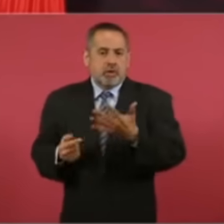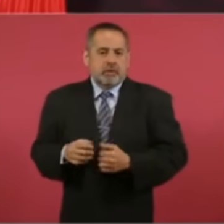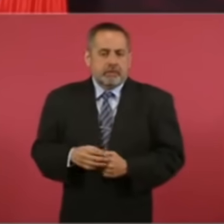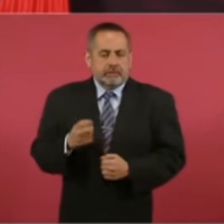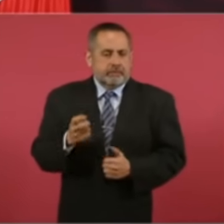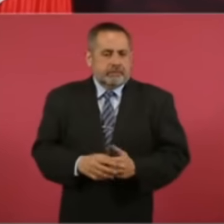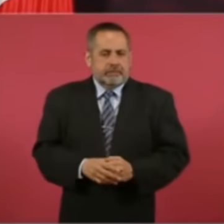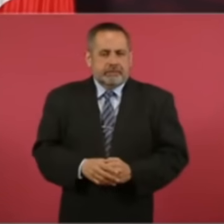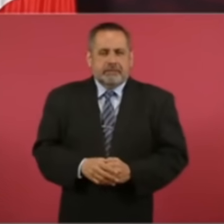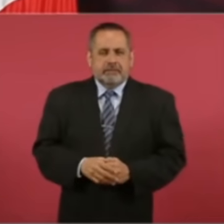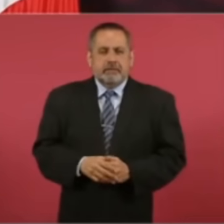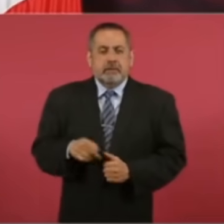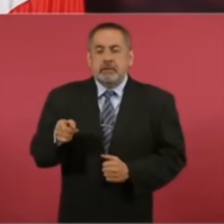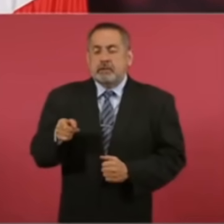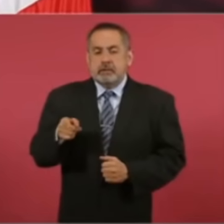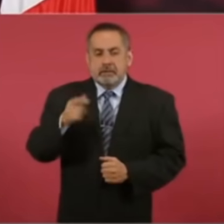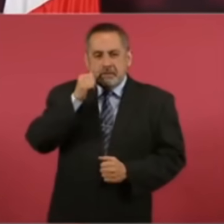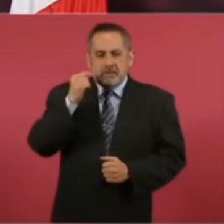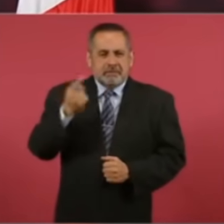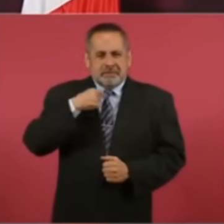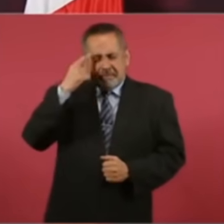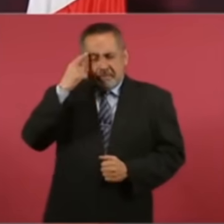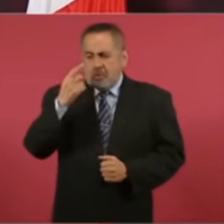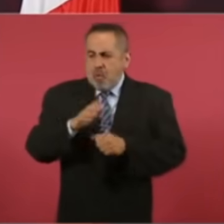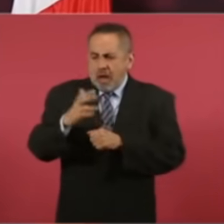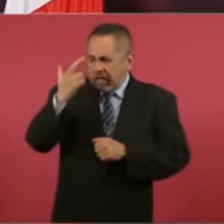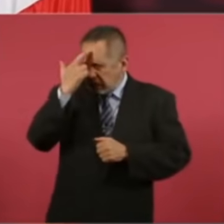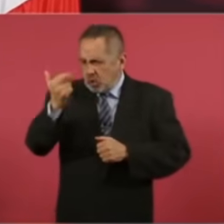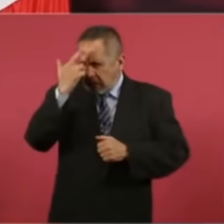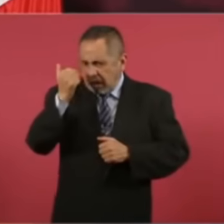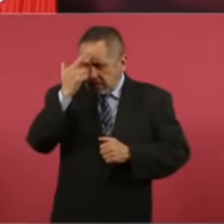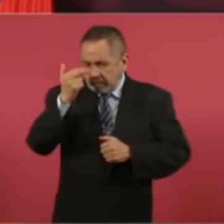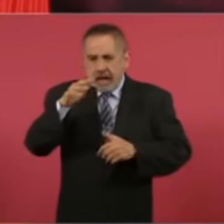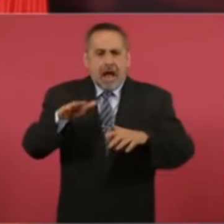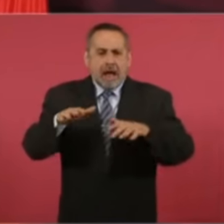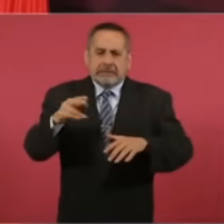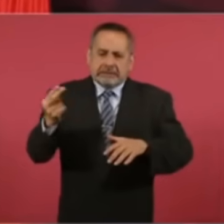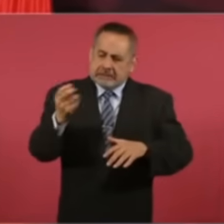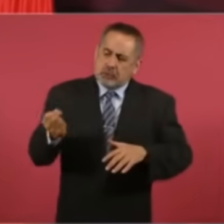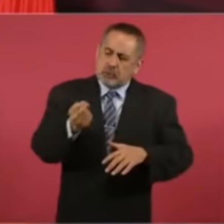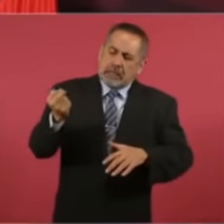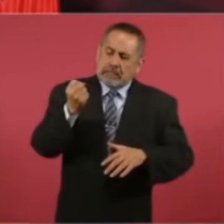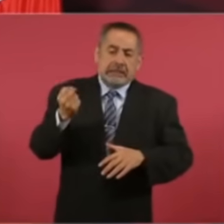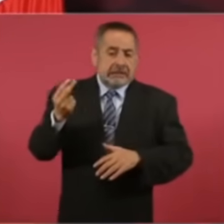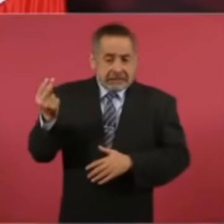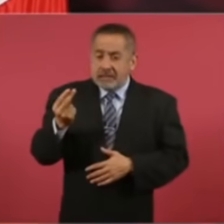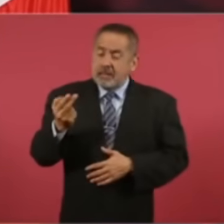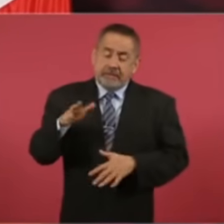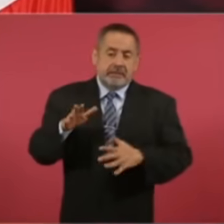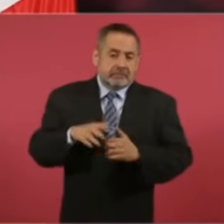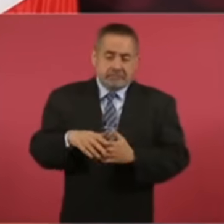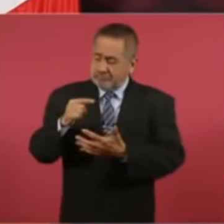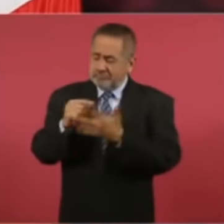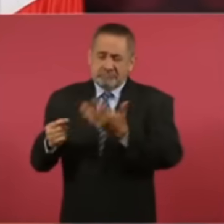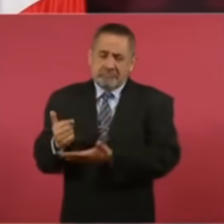Por eso no siempre hay que estar pensando en lo racional, lo místico, la suerte,